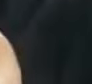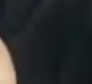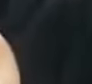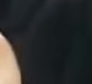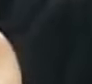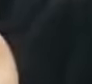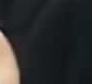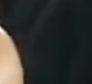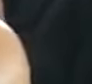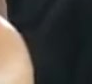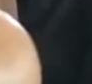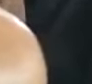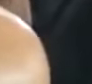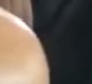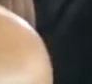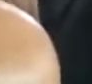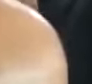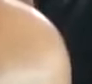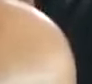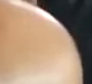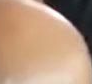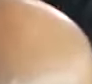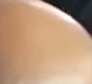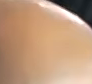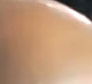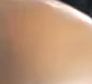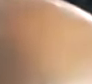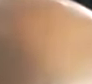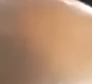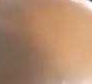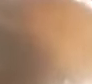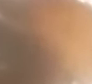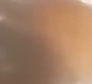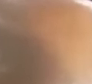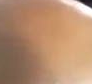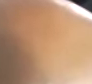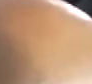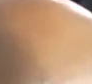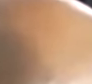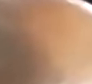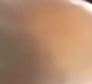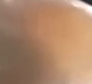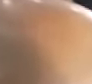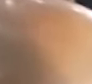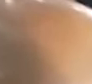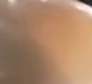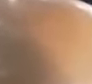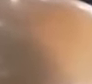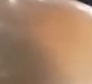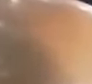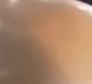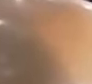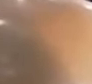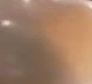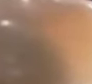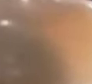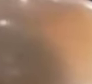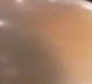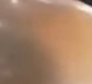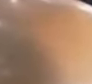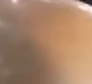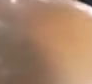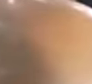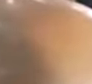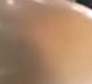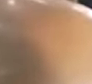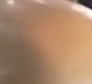otra nación, sino simplemente a través del discurso, a través de las palabras. Continúa el presidente constitucional de